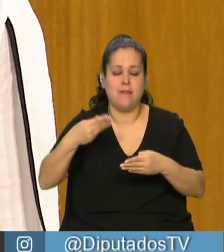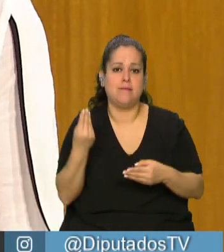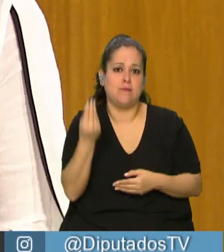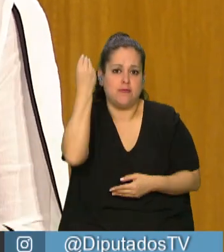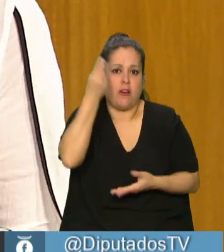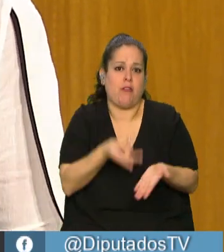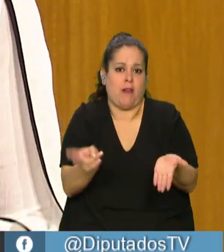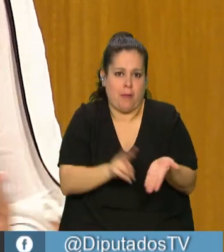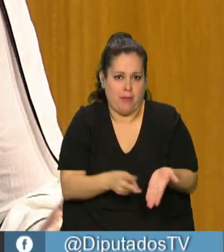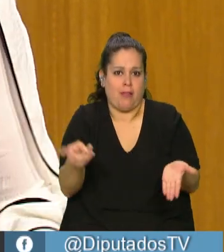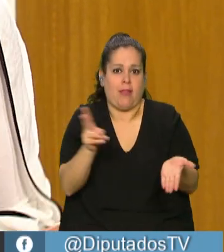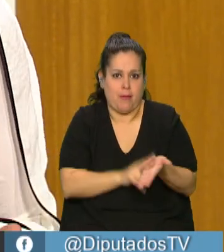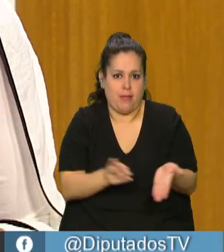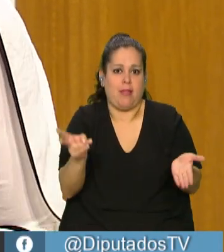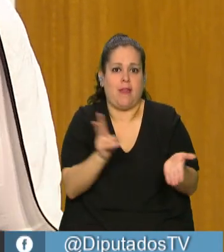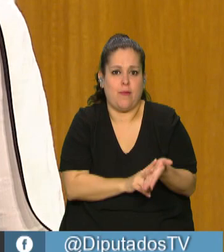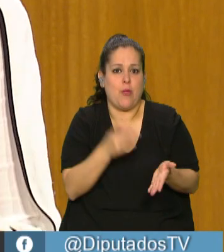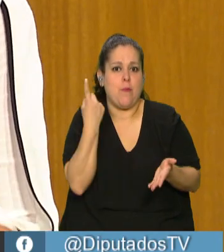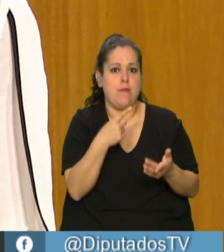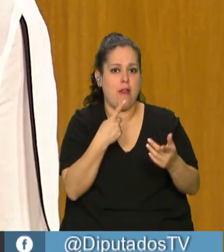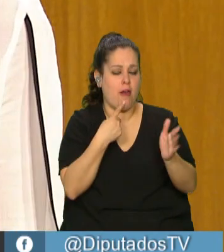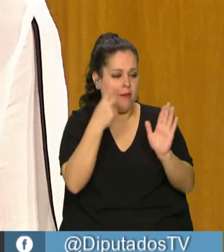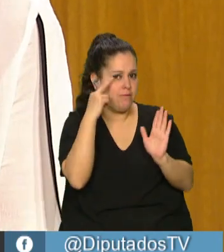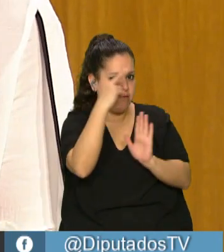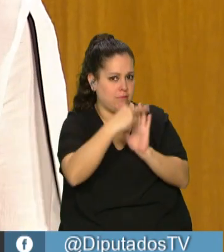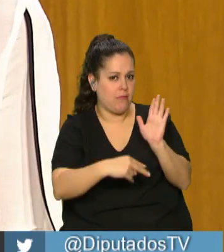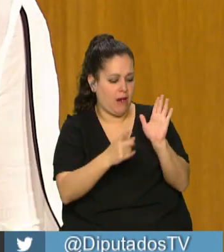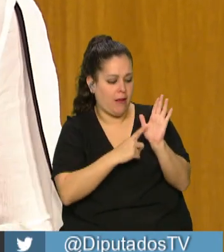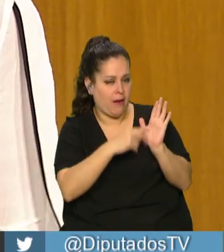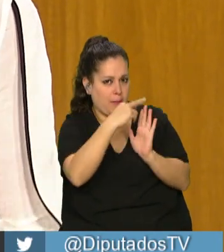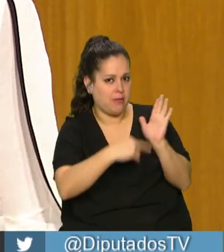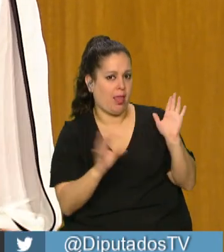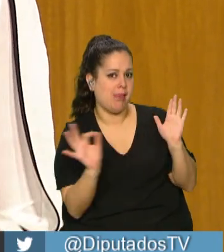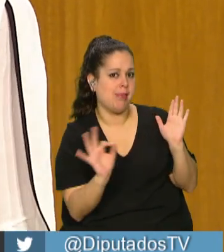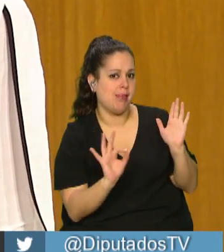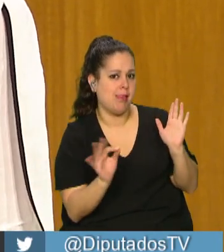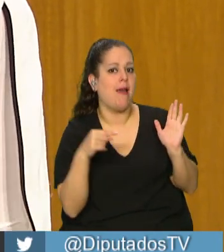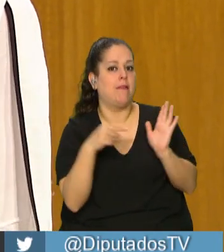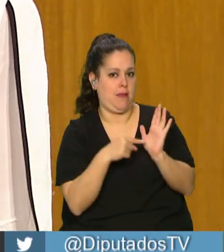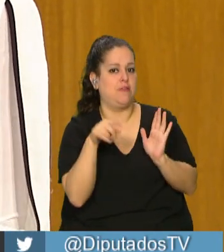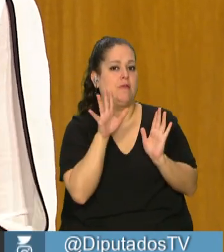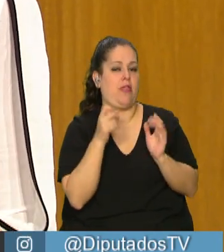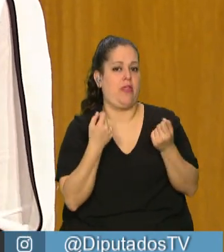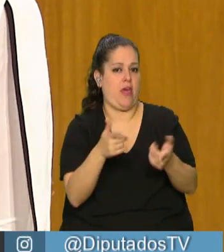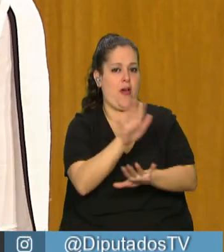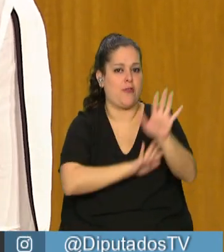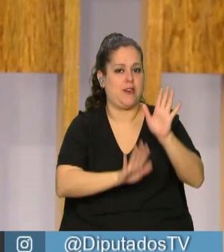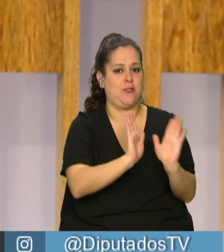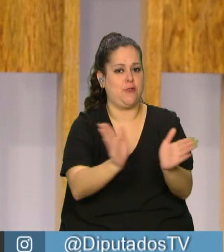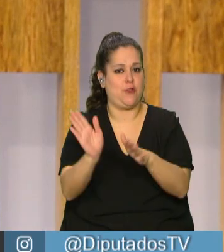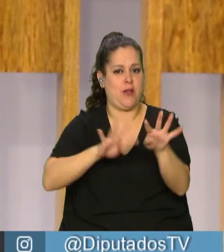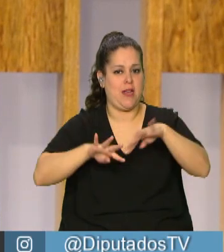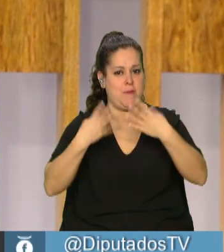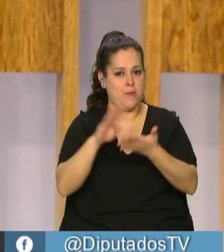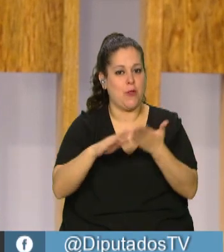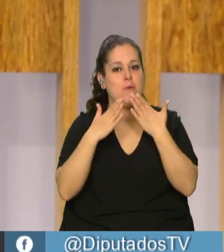repetimos y a veces no consultamos el reglamento, que es la base de toda la organización de la Cámara. Así que muchas gracias por estar en Mirador